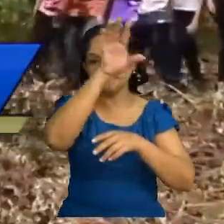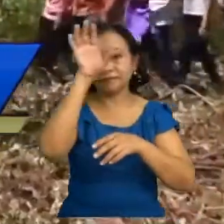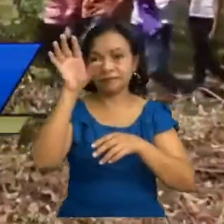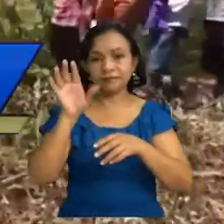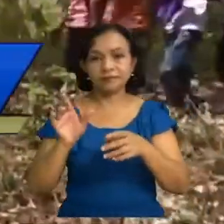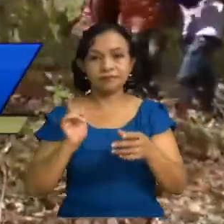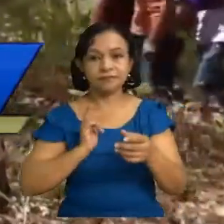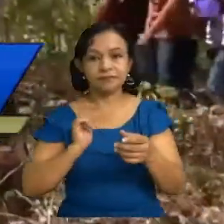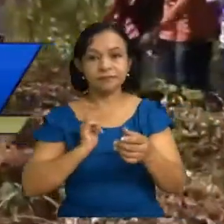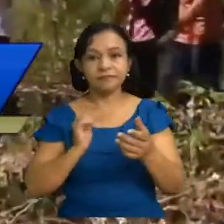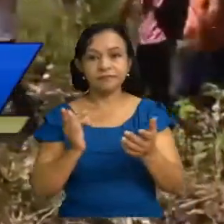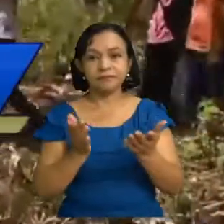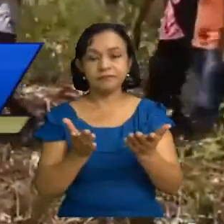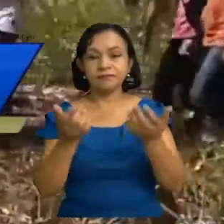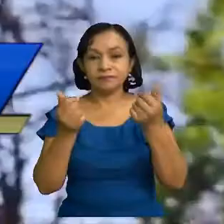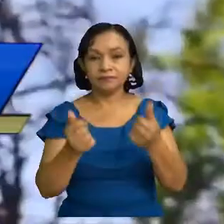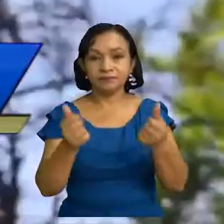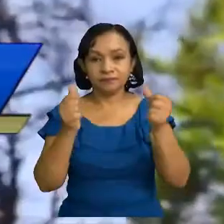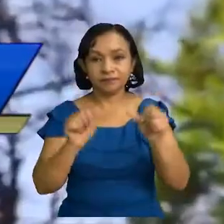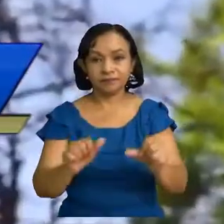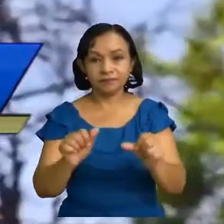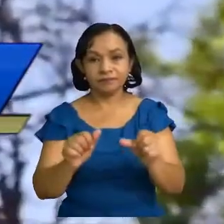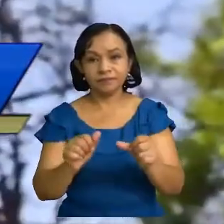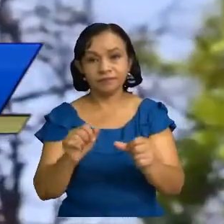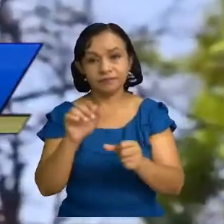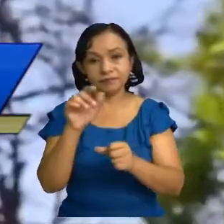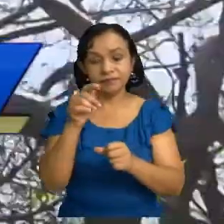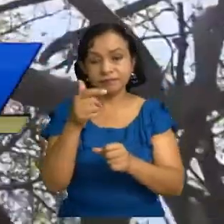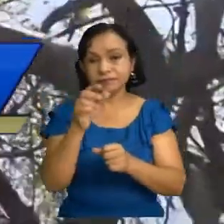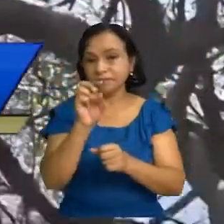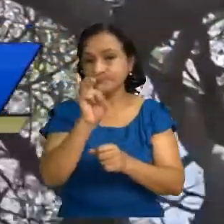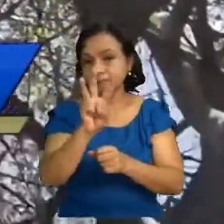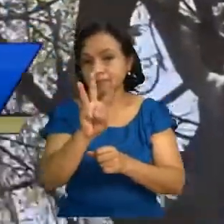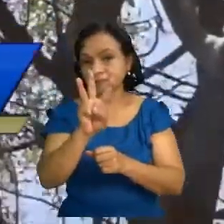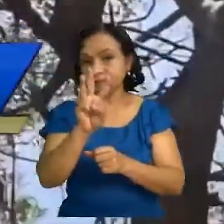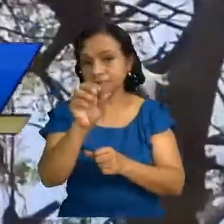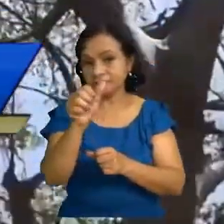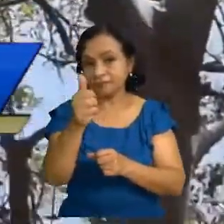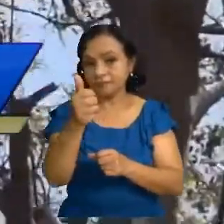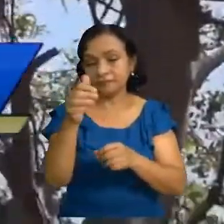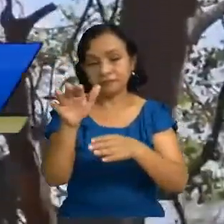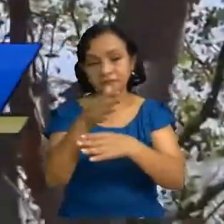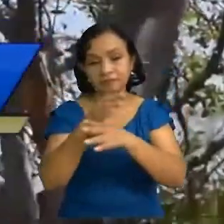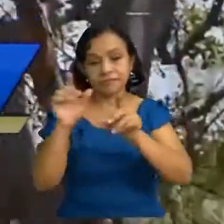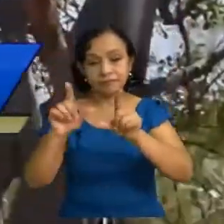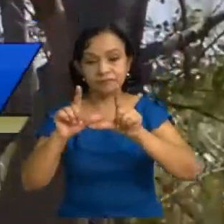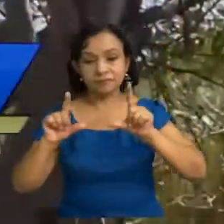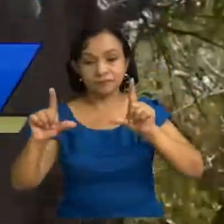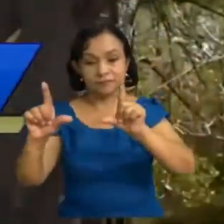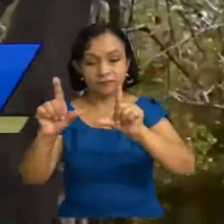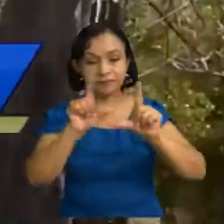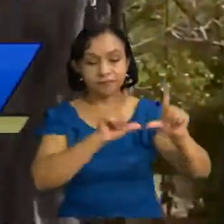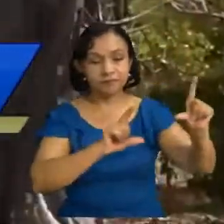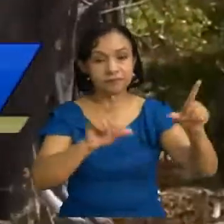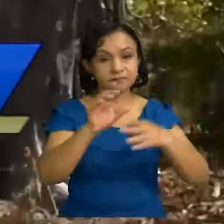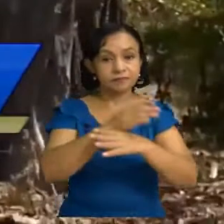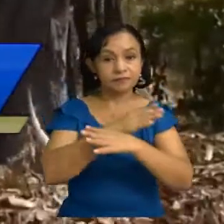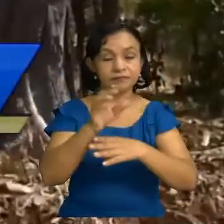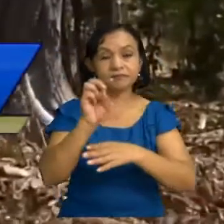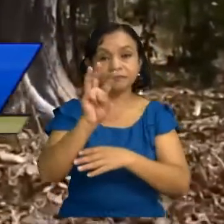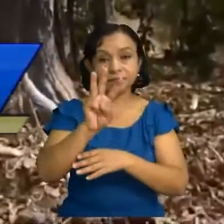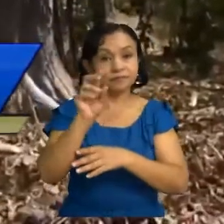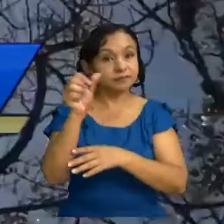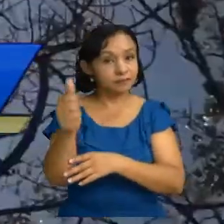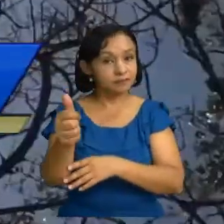y establecido que son alrededor de 36 arboreto ya tenemos la experiencia también